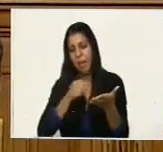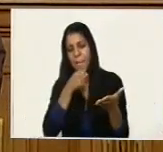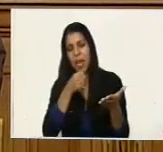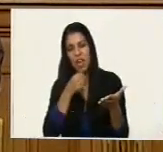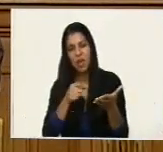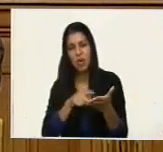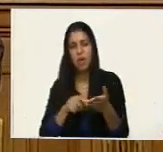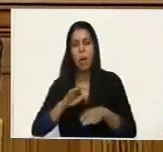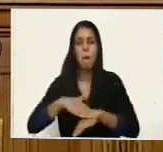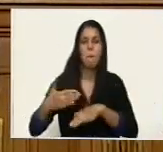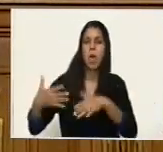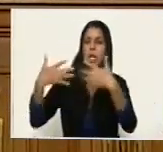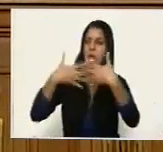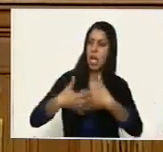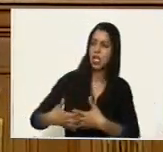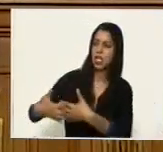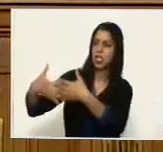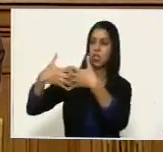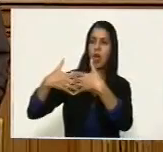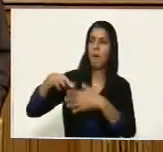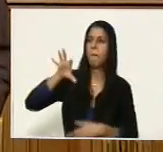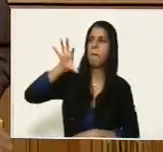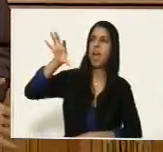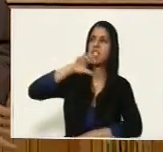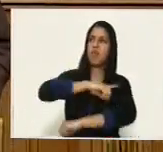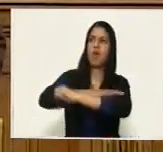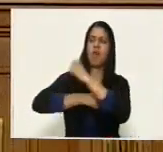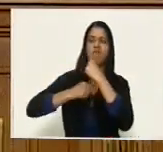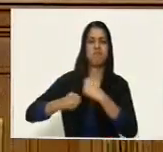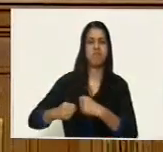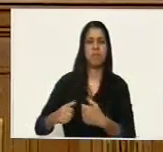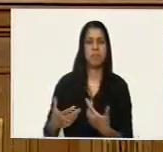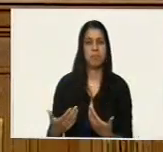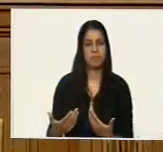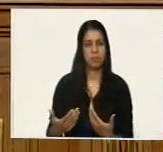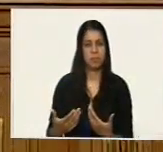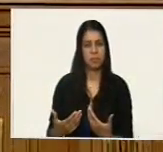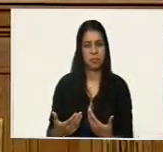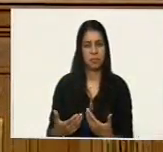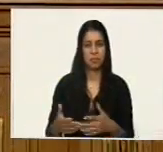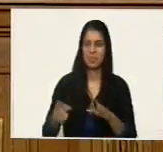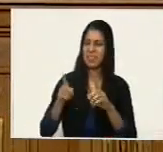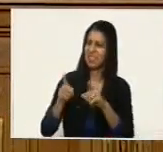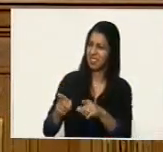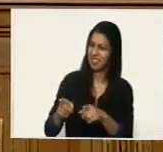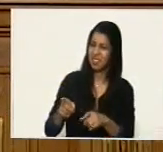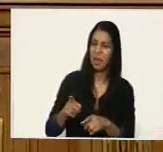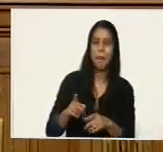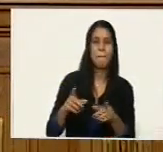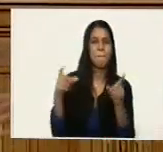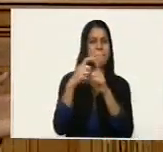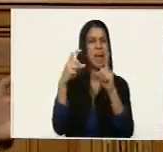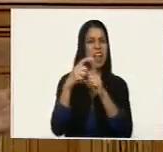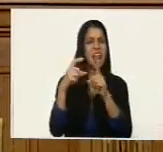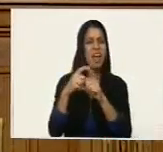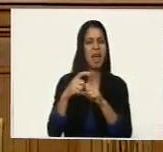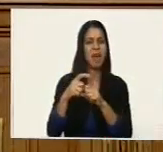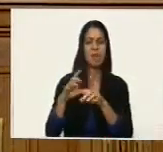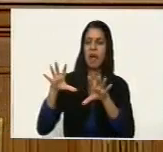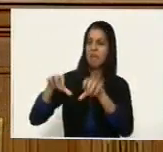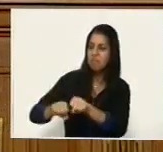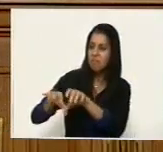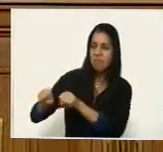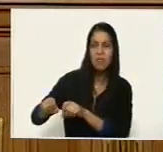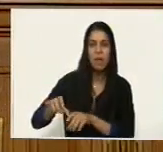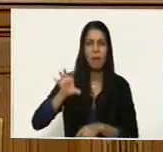porque los Estados Unidos es un país imperialista. Bueno, no le pongas ahí imperialista. Pero lo es o no, no, pero acá